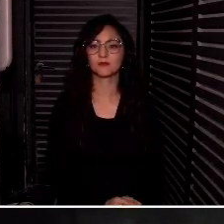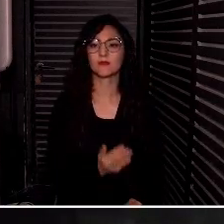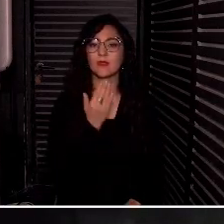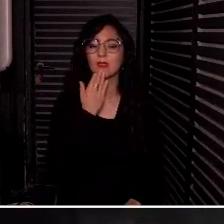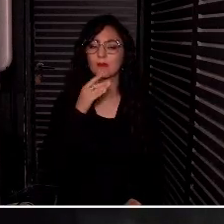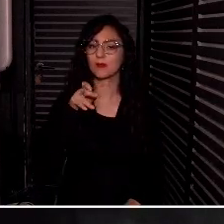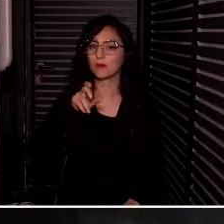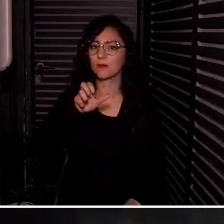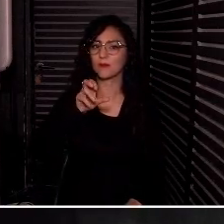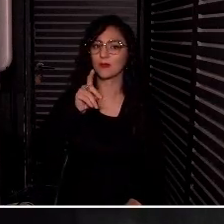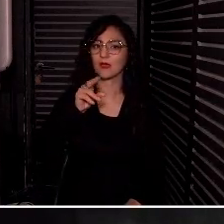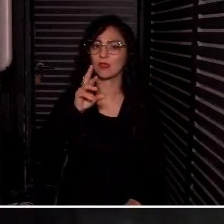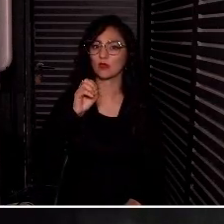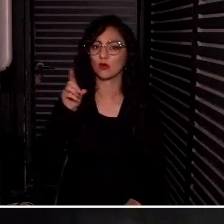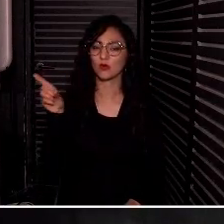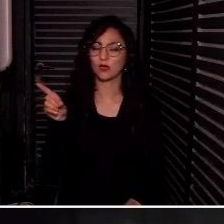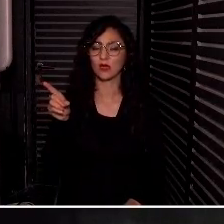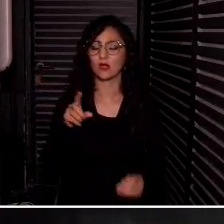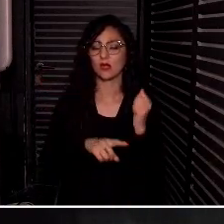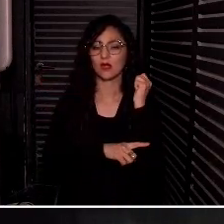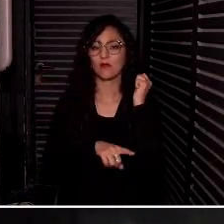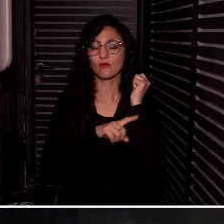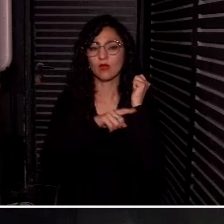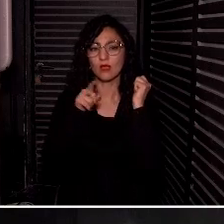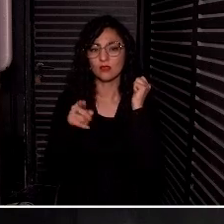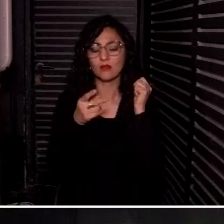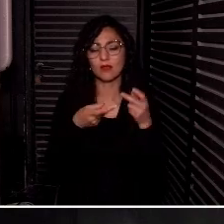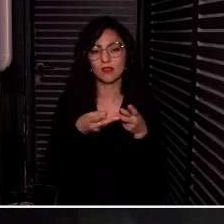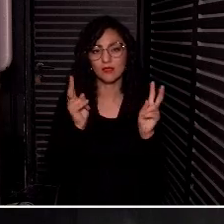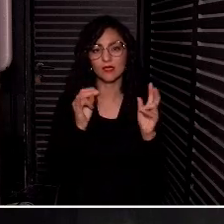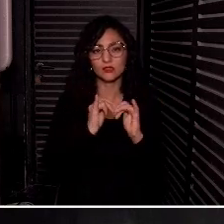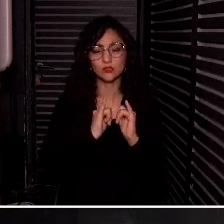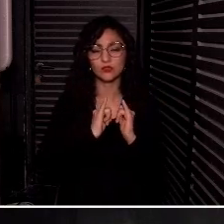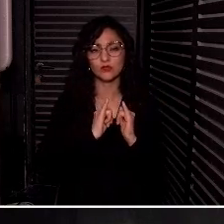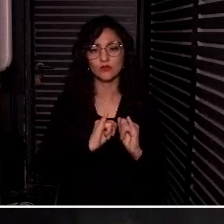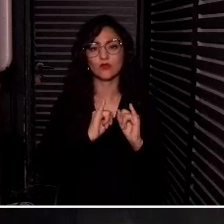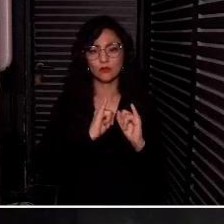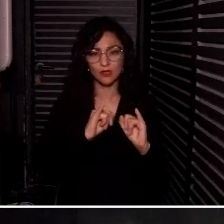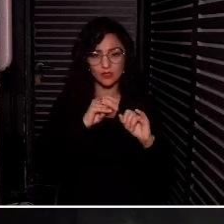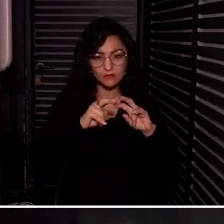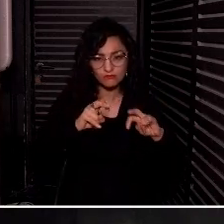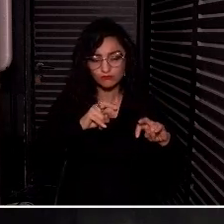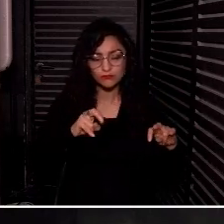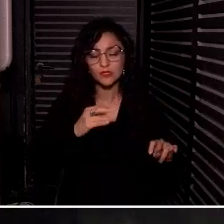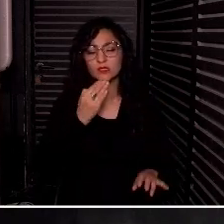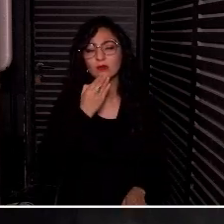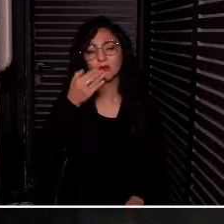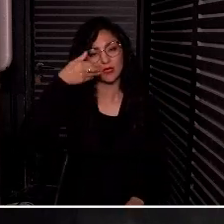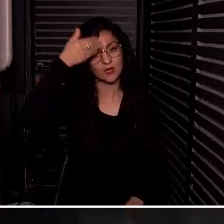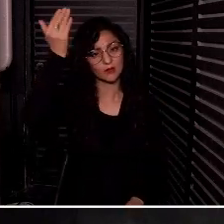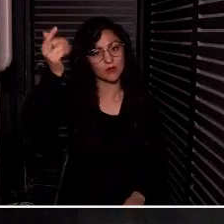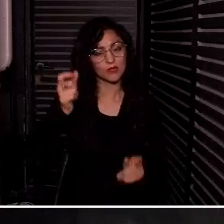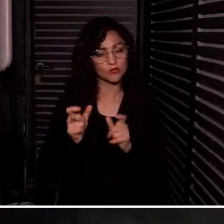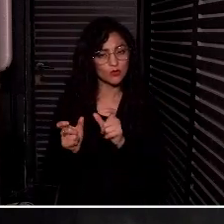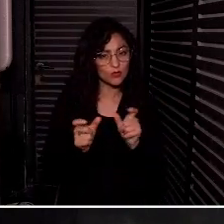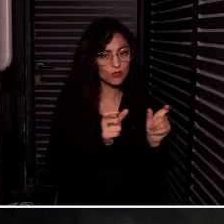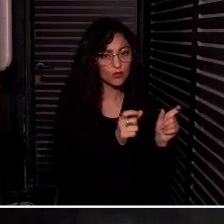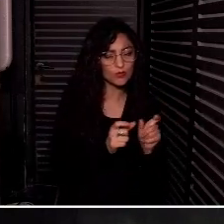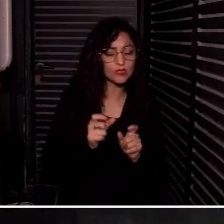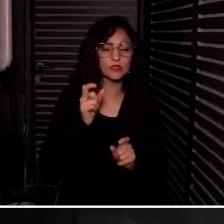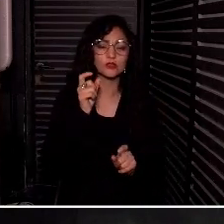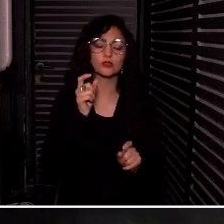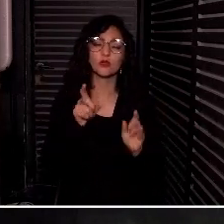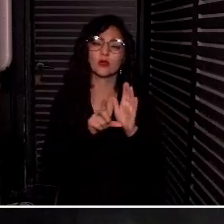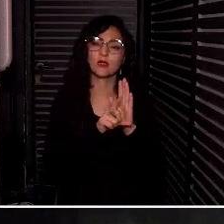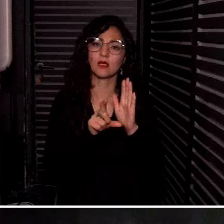anguita que es abogado magister en derecho e informática y doctor en derecho experto en regulación constitucional y legal